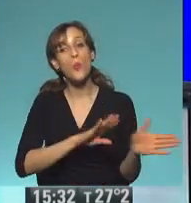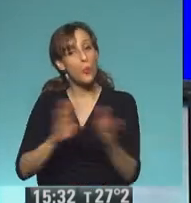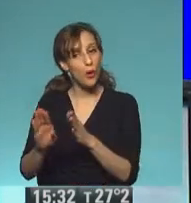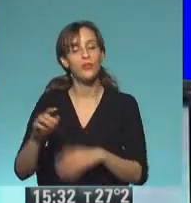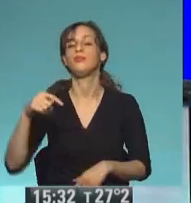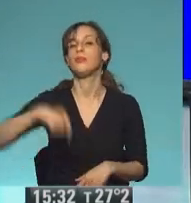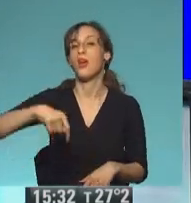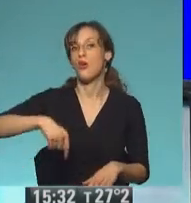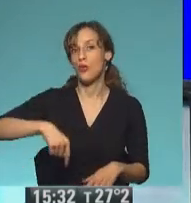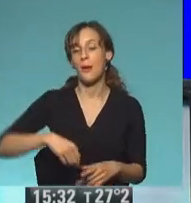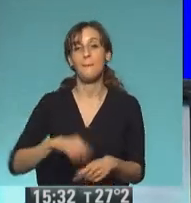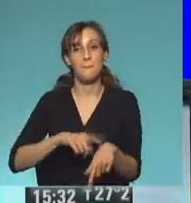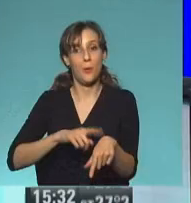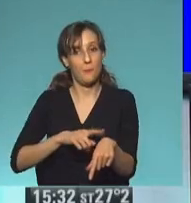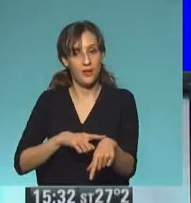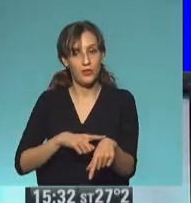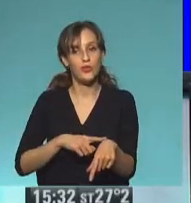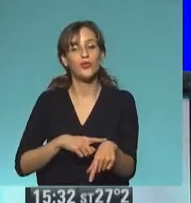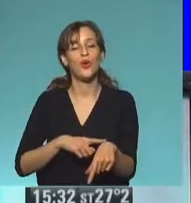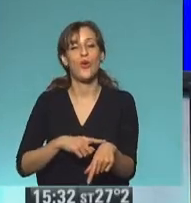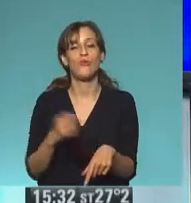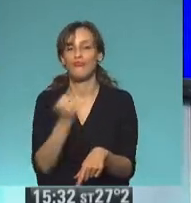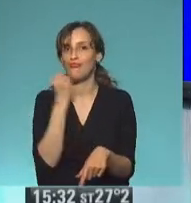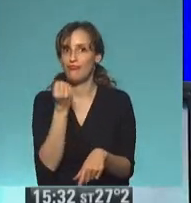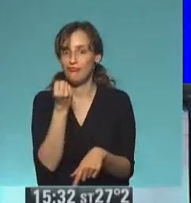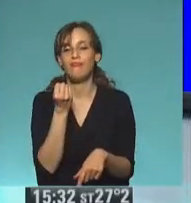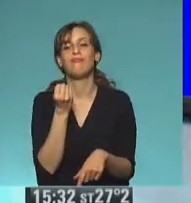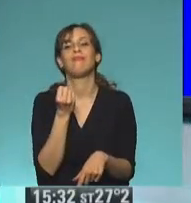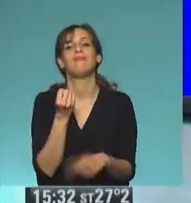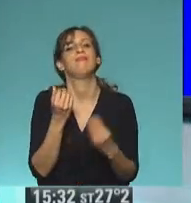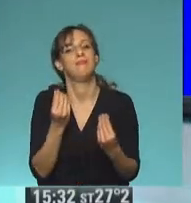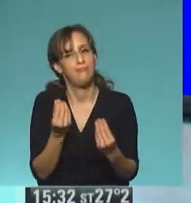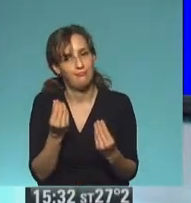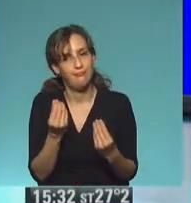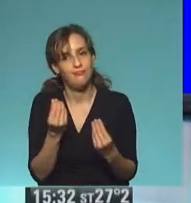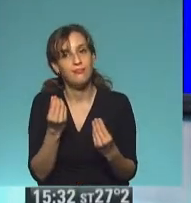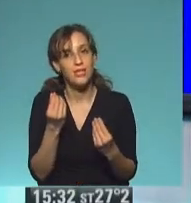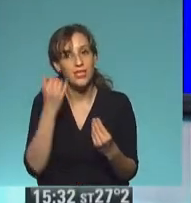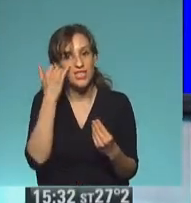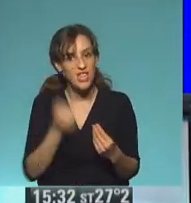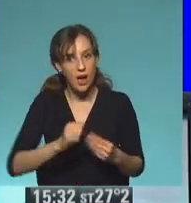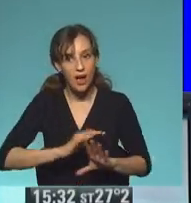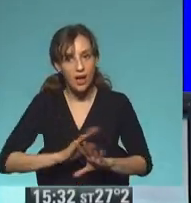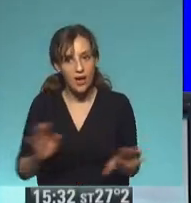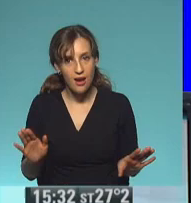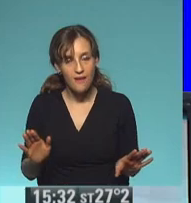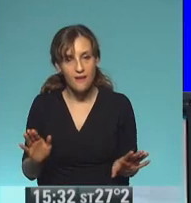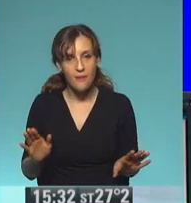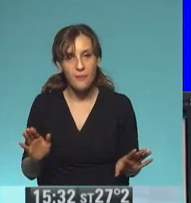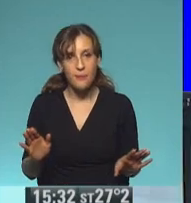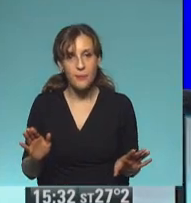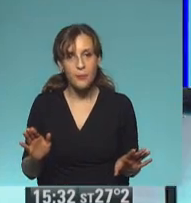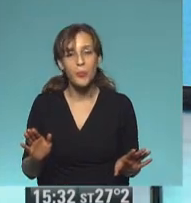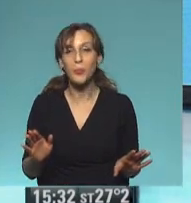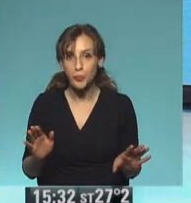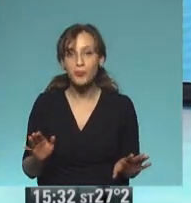venimos prometiendo hace un montón de clases y nunca nos alcanza el tiempo porque... ¿Qué? Está ahí con un... ¡No! Sí. ¡Oh!